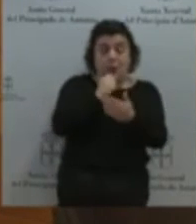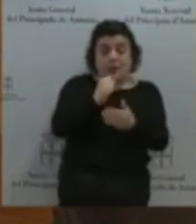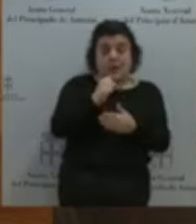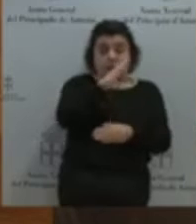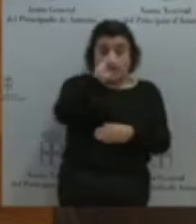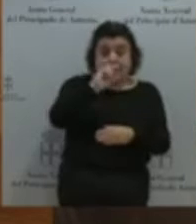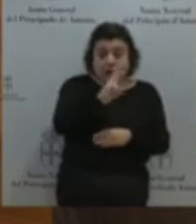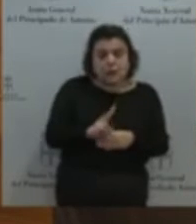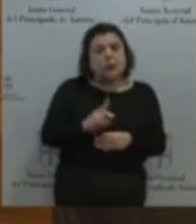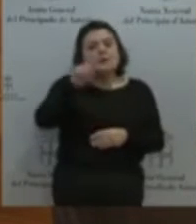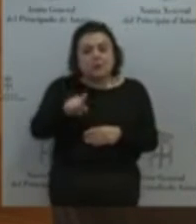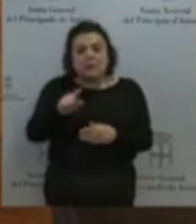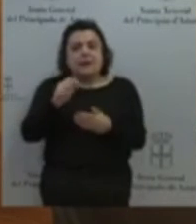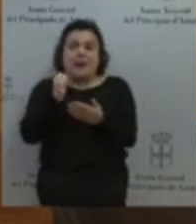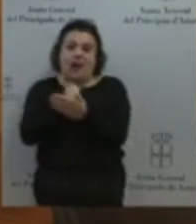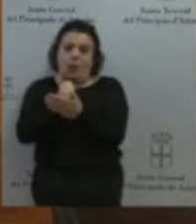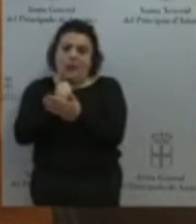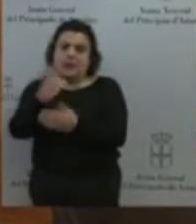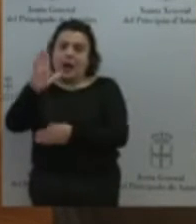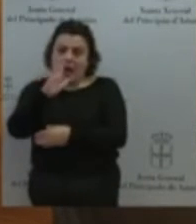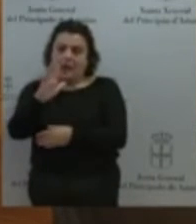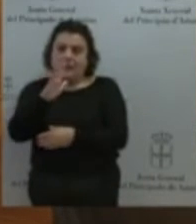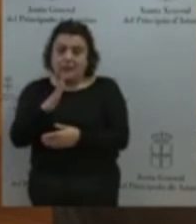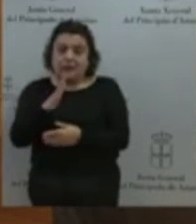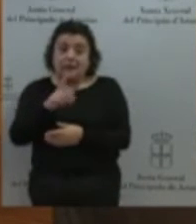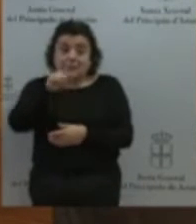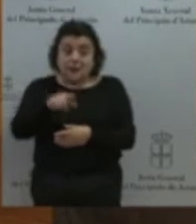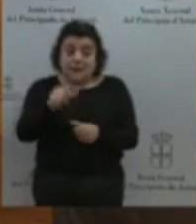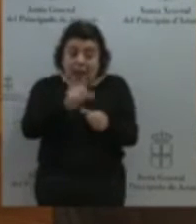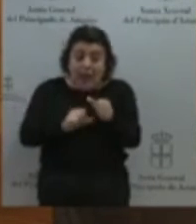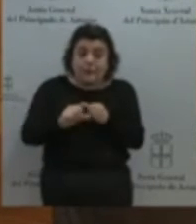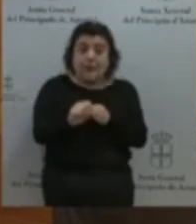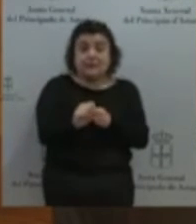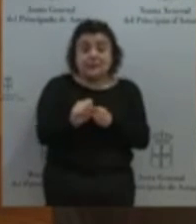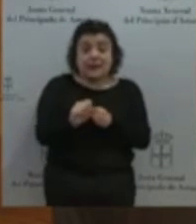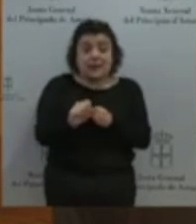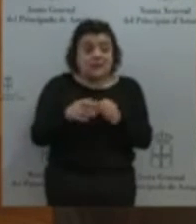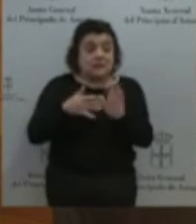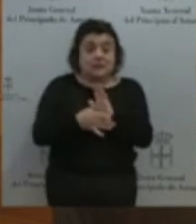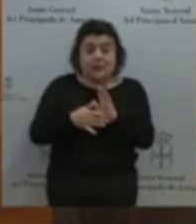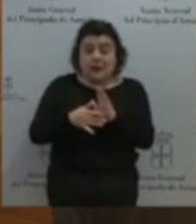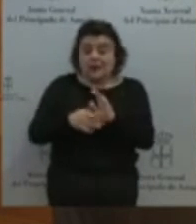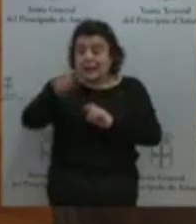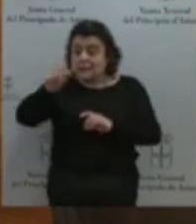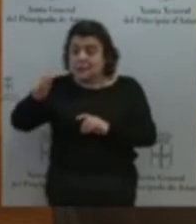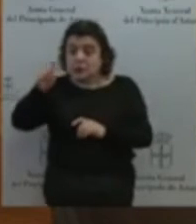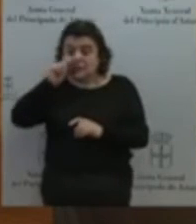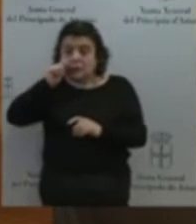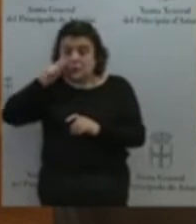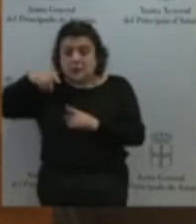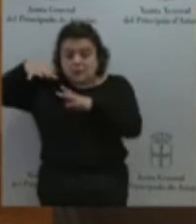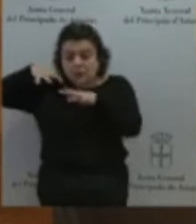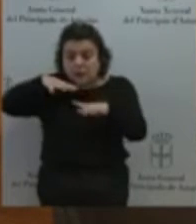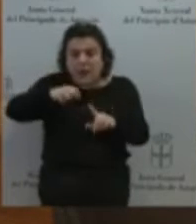este presupuesto de que la presión de los turistas, independientemente de que ahora no haya evidencias de que eso